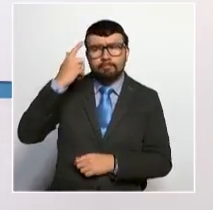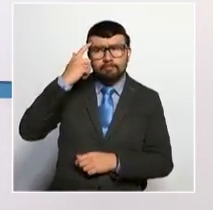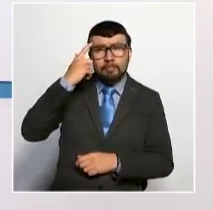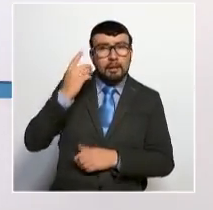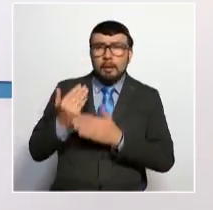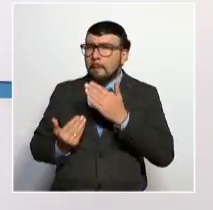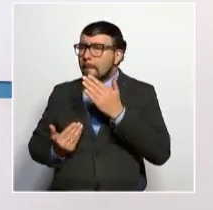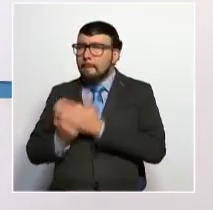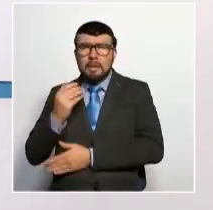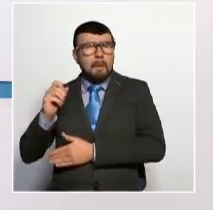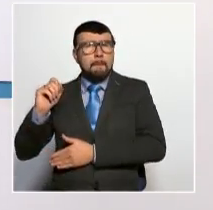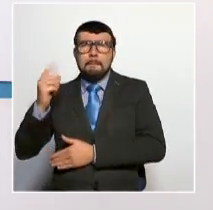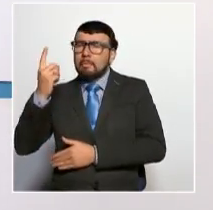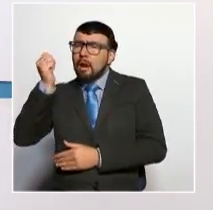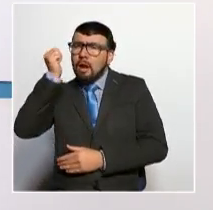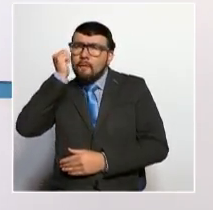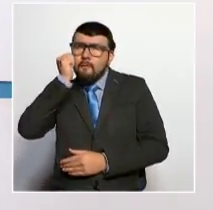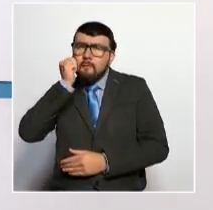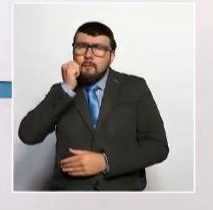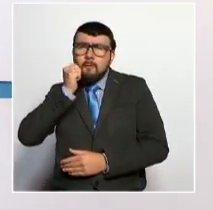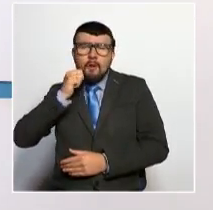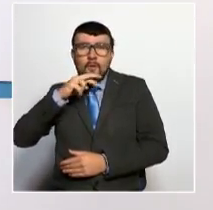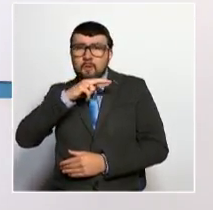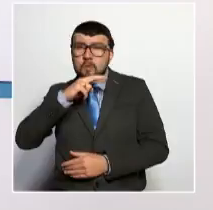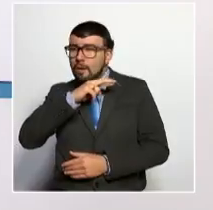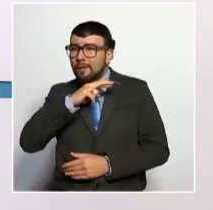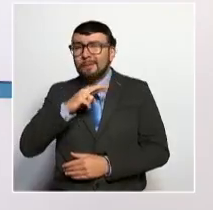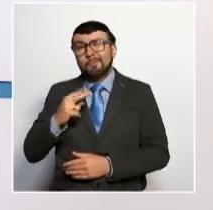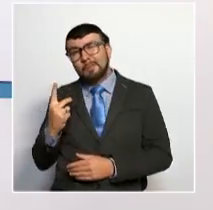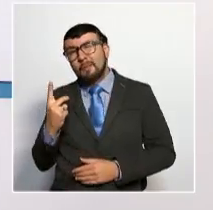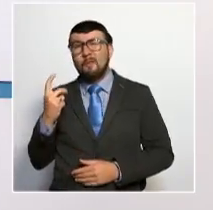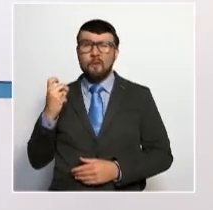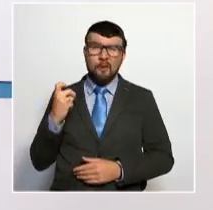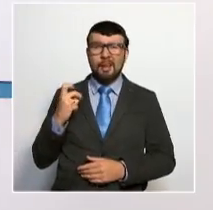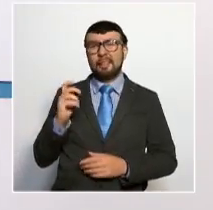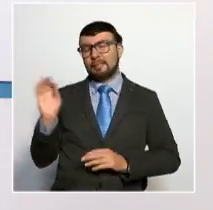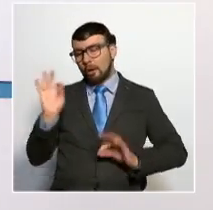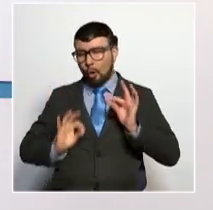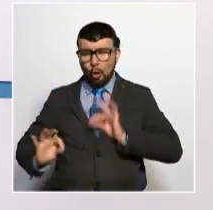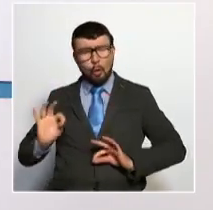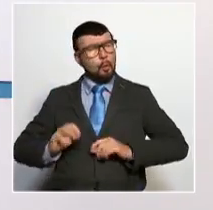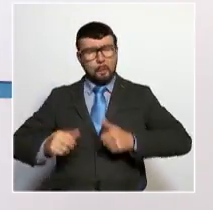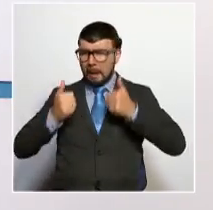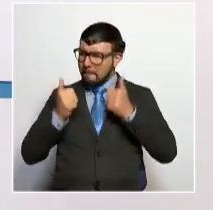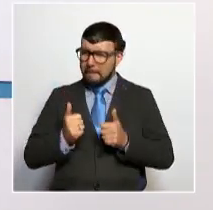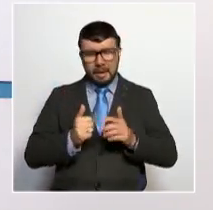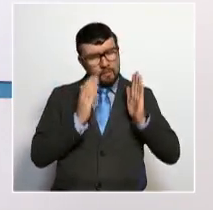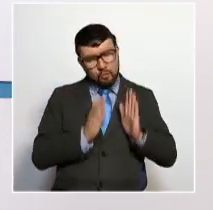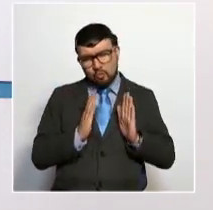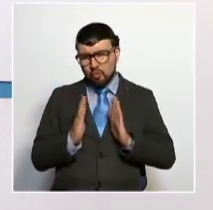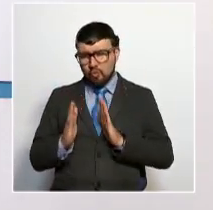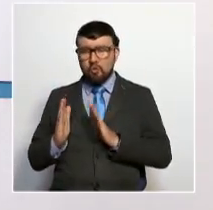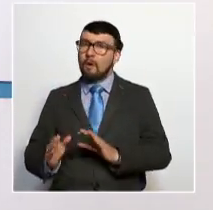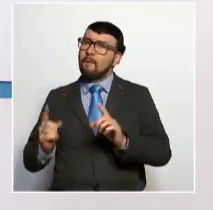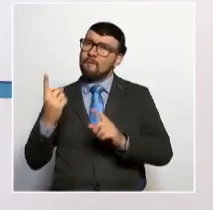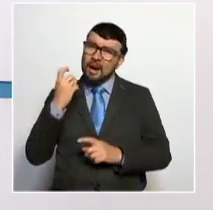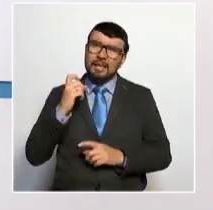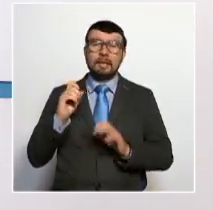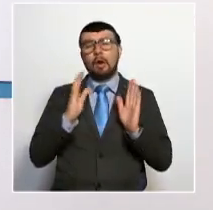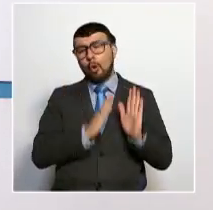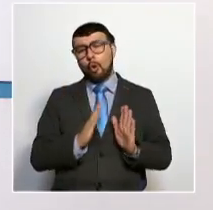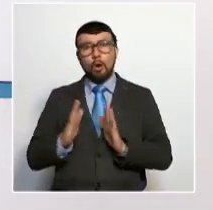inicia la primera menstruación todavía hay mucha inmadurez en las hormonas, en cómo se comportan las hormonas y cómo se